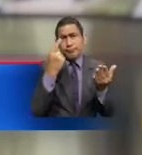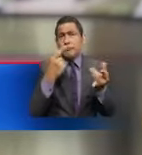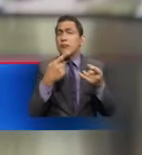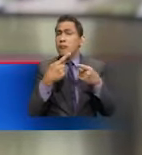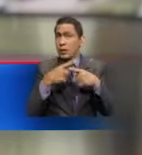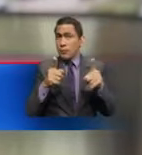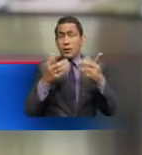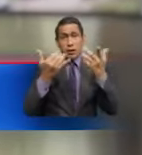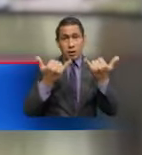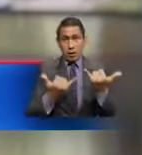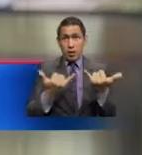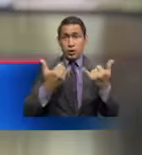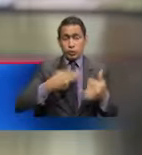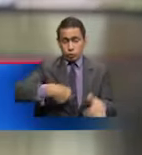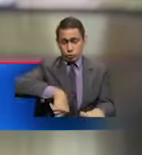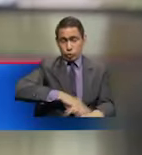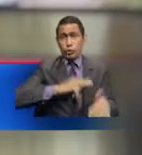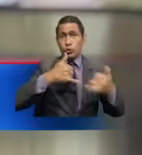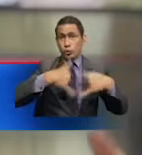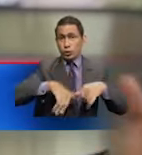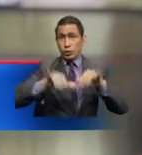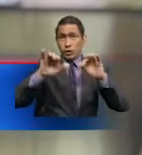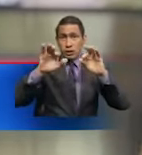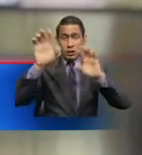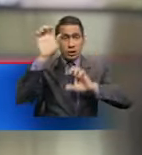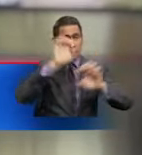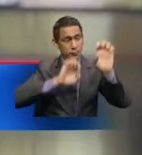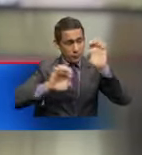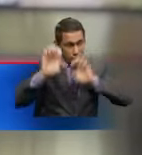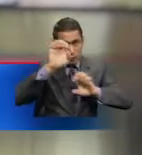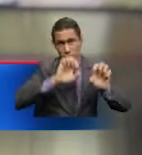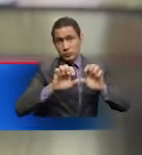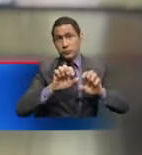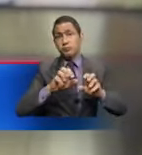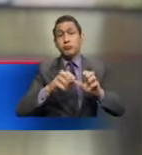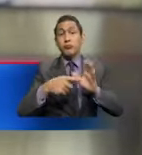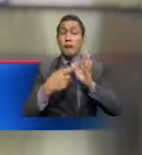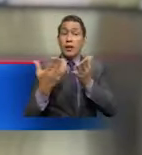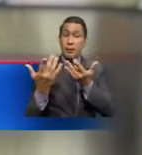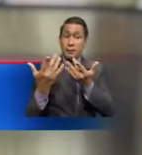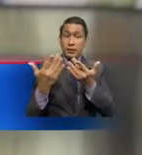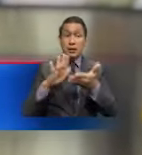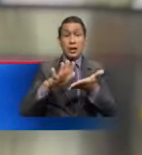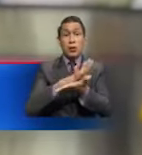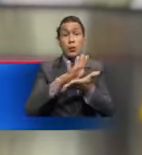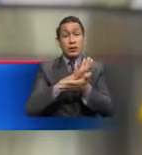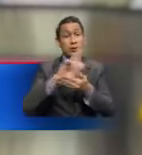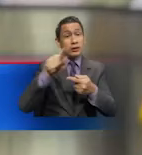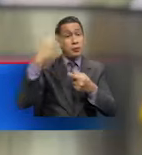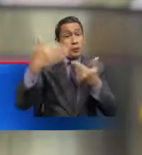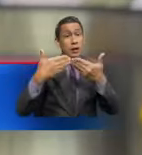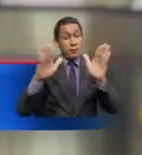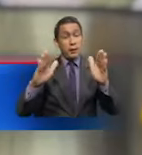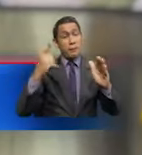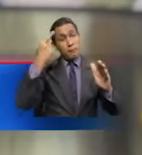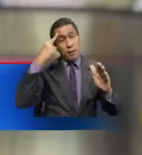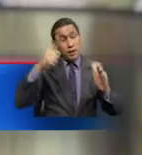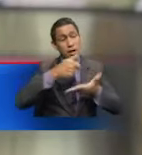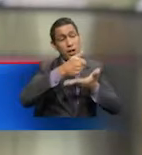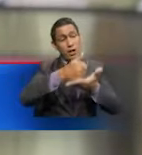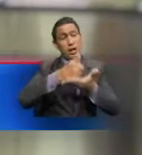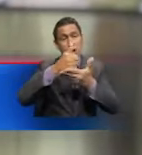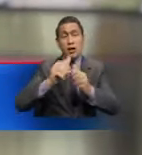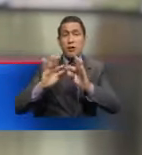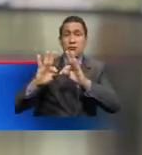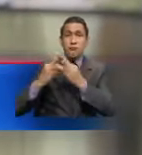haciendo una evaluación en caso de requerir más, albergar en una escuela que también está definido como sitio seguro. Y en caso de ser necesario, también